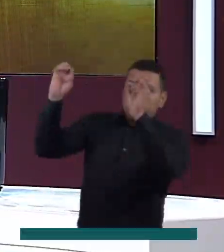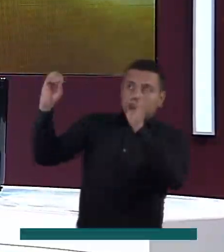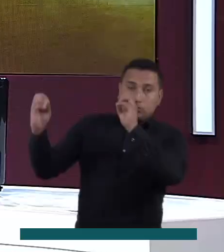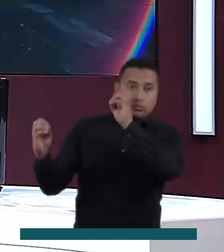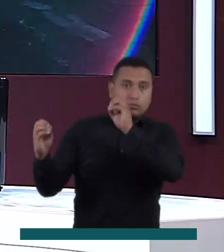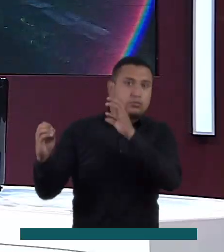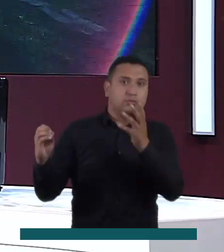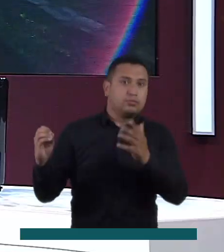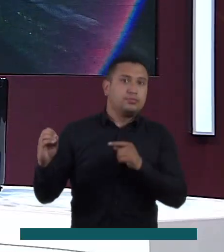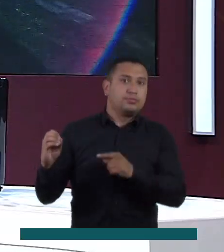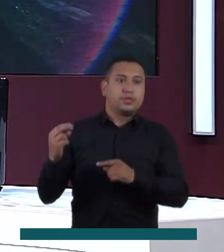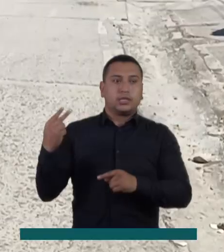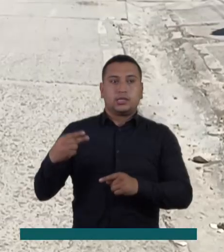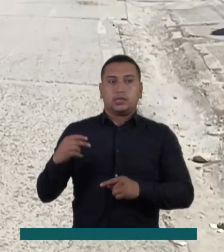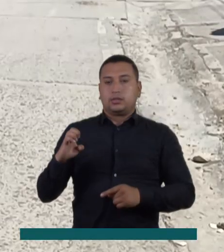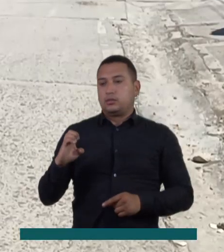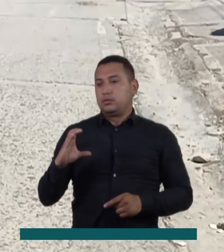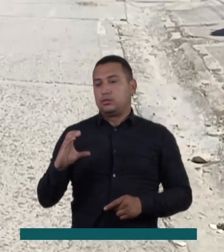Verdugo.